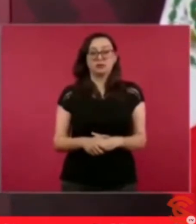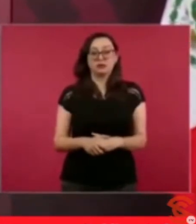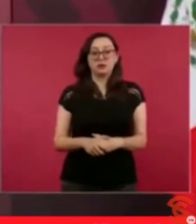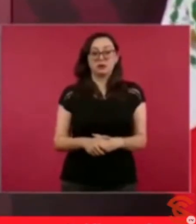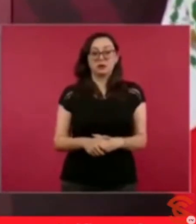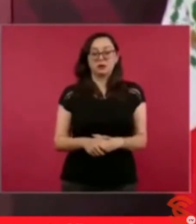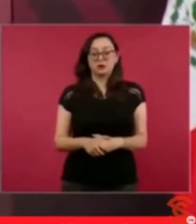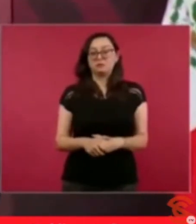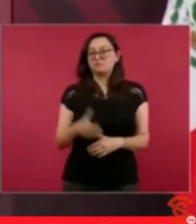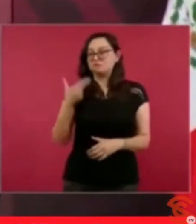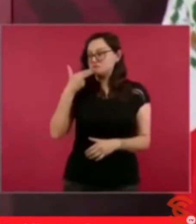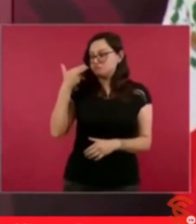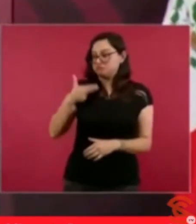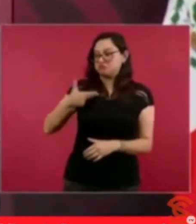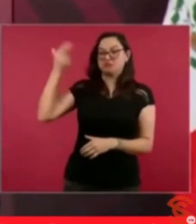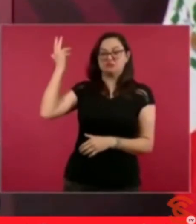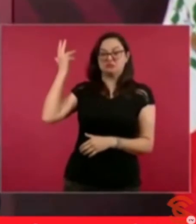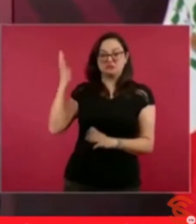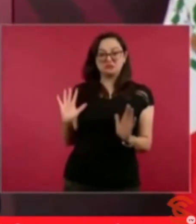y luego hablamos.